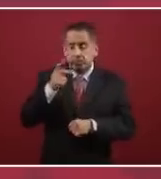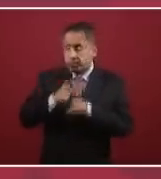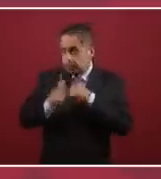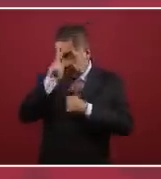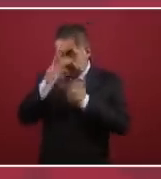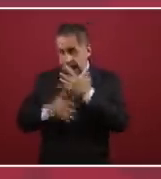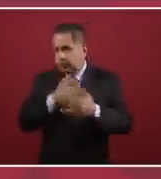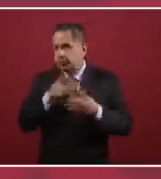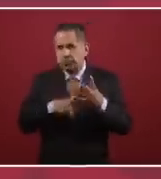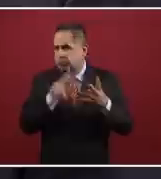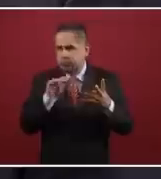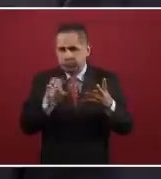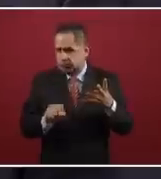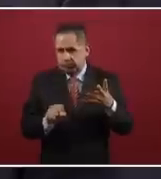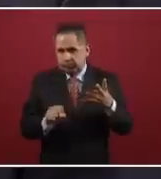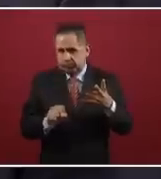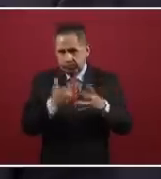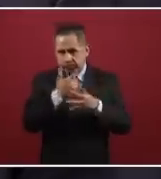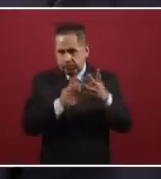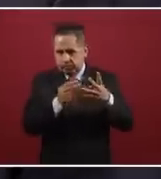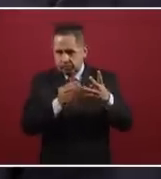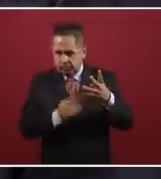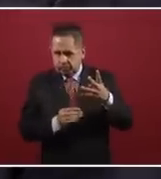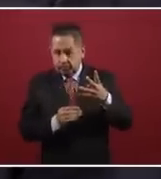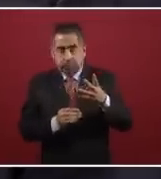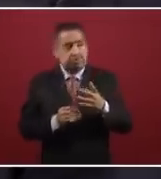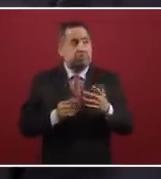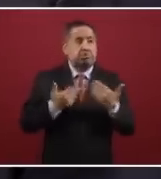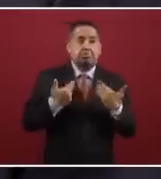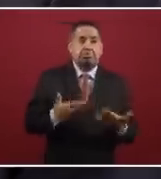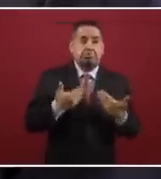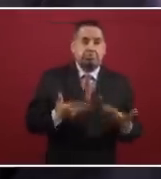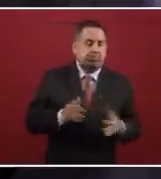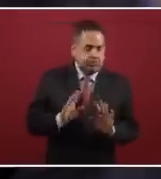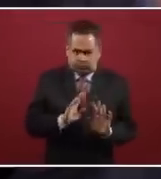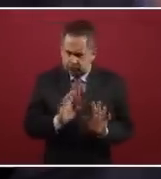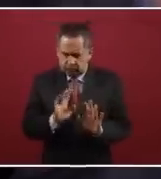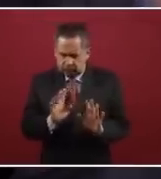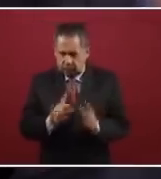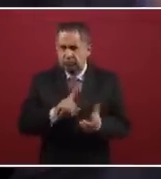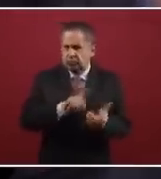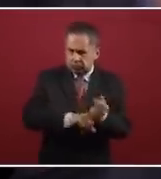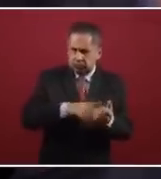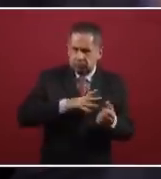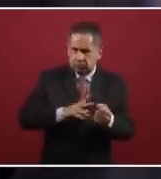violencia. No quiere decir que no haya violencia.